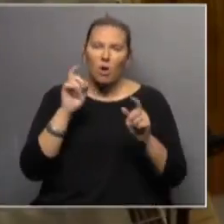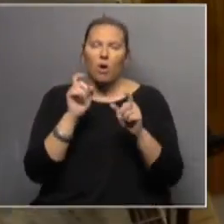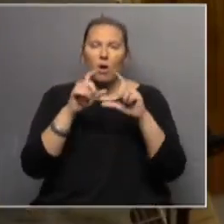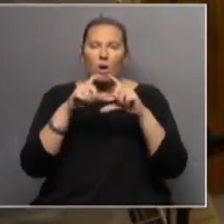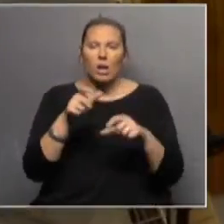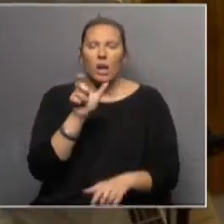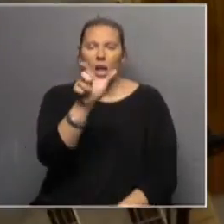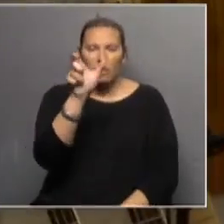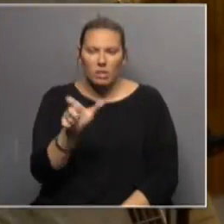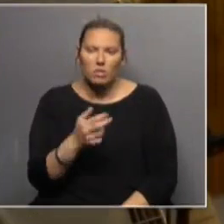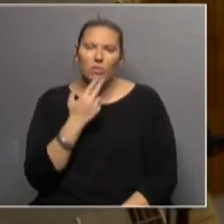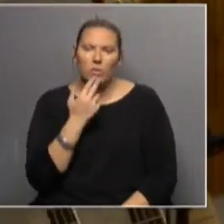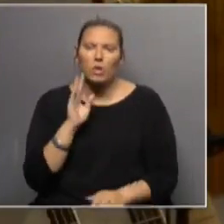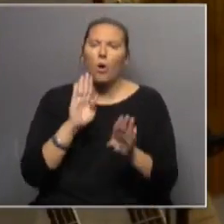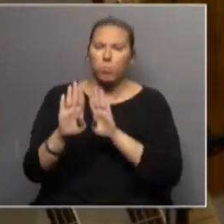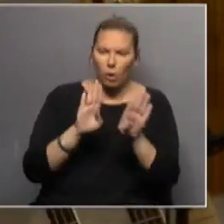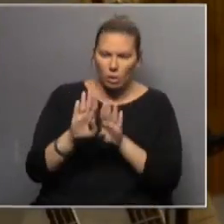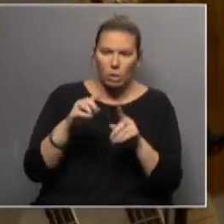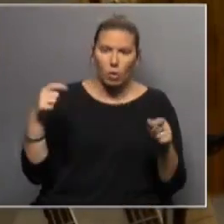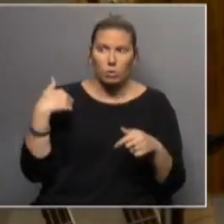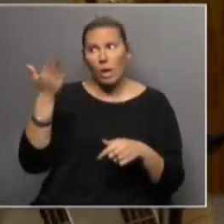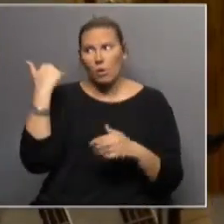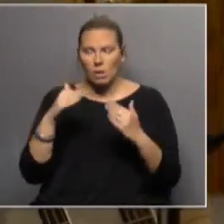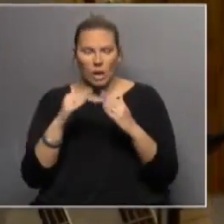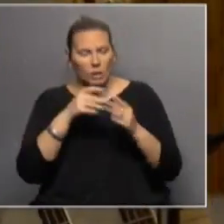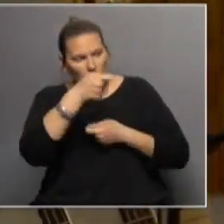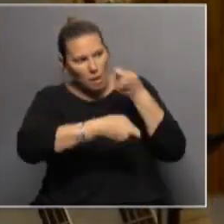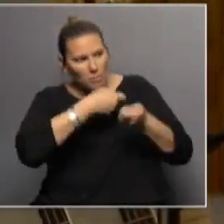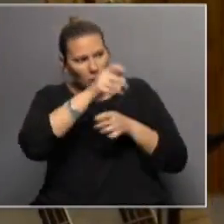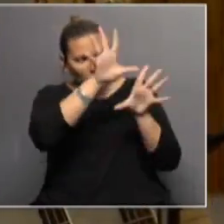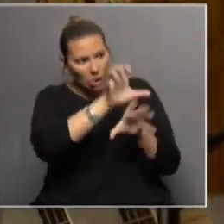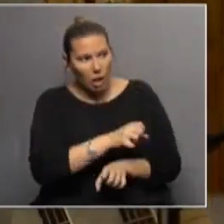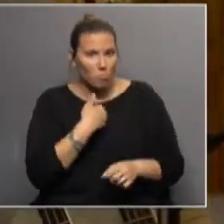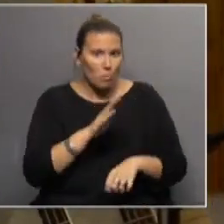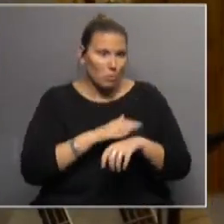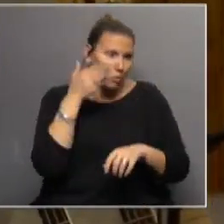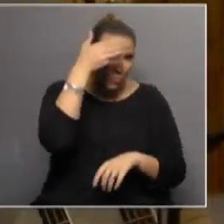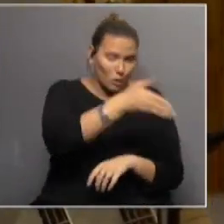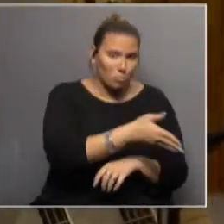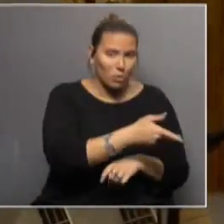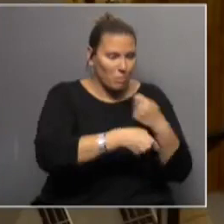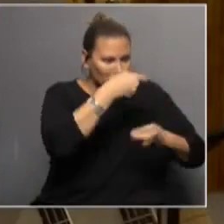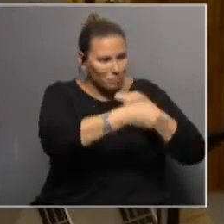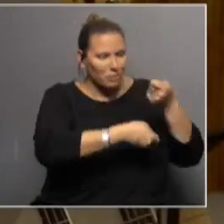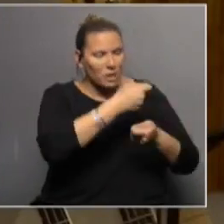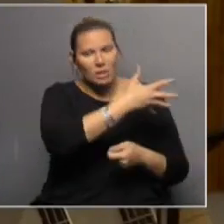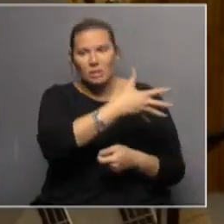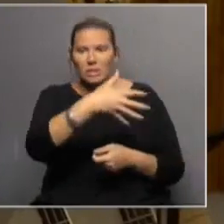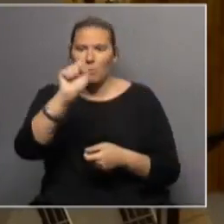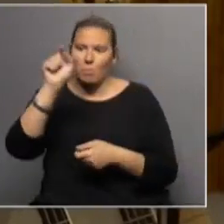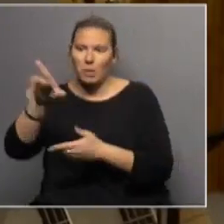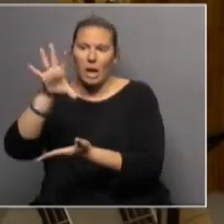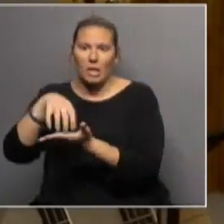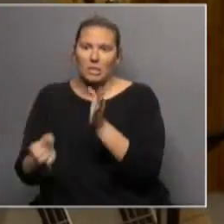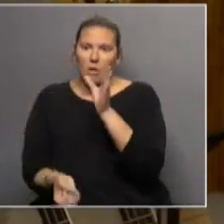también las sacamos, puertas, cosas que habíamos puesto en la otra casa que estaba destruida cuando la agarramos, y nos trajimos para acá